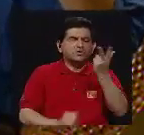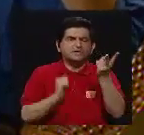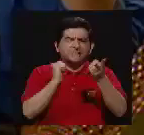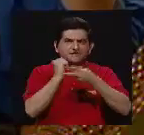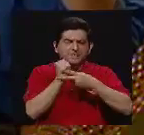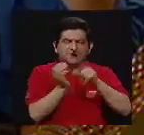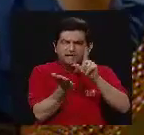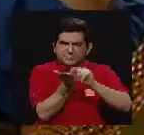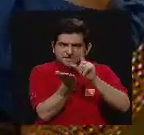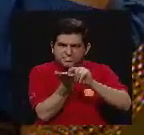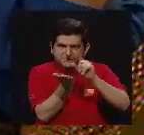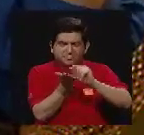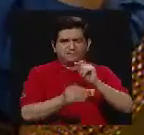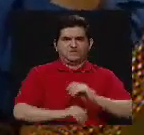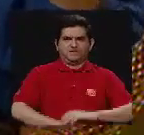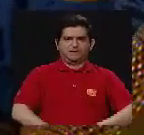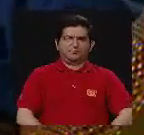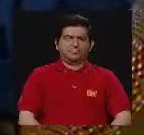la tercera edición,